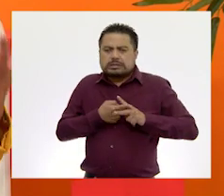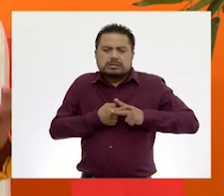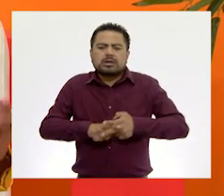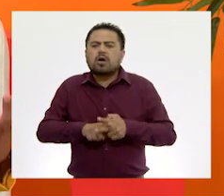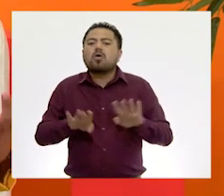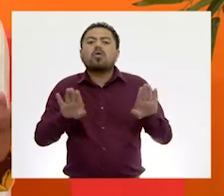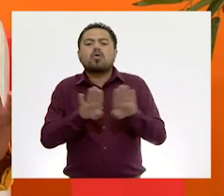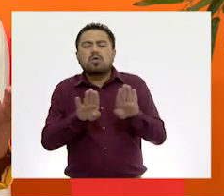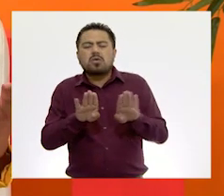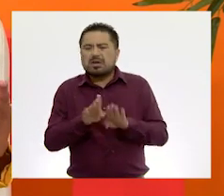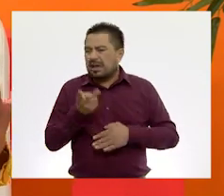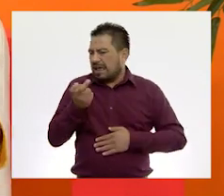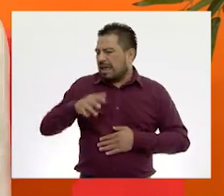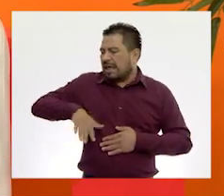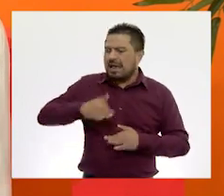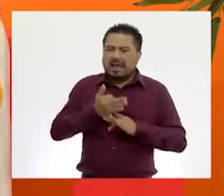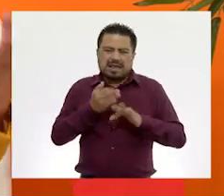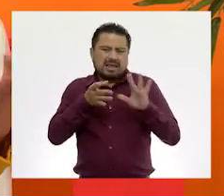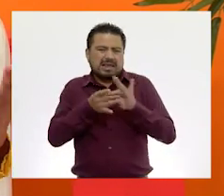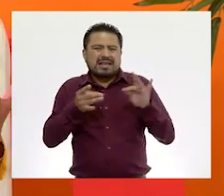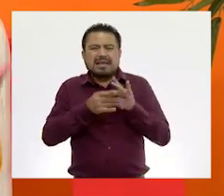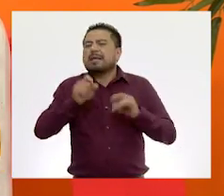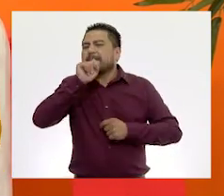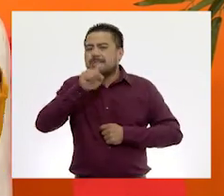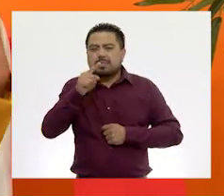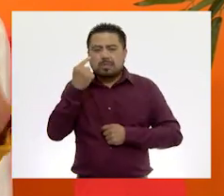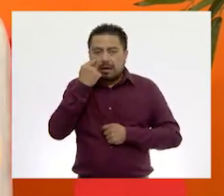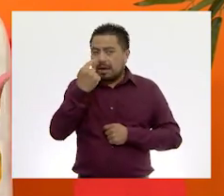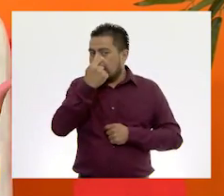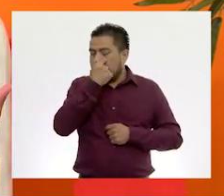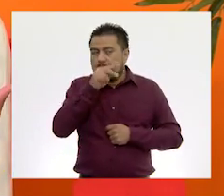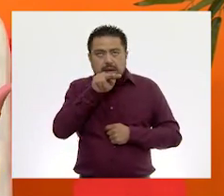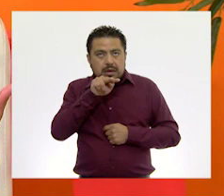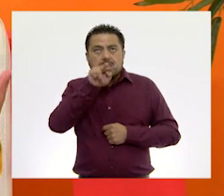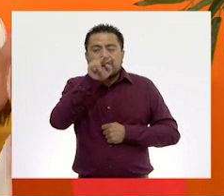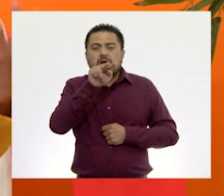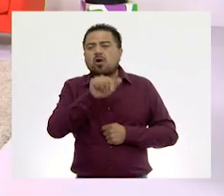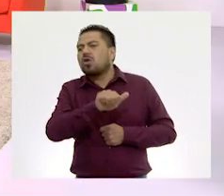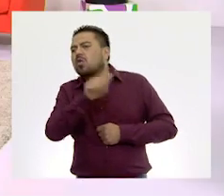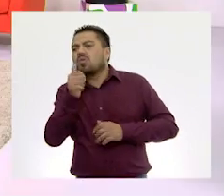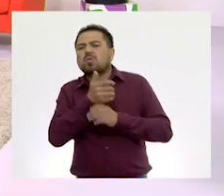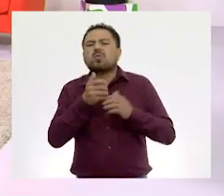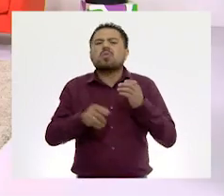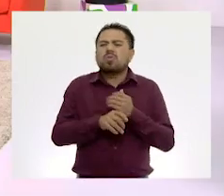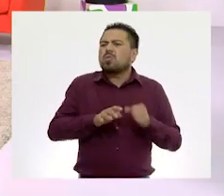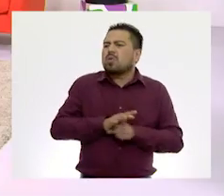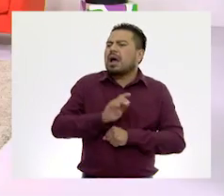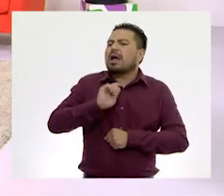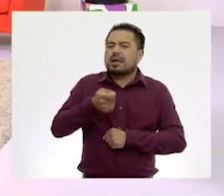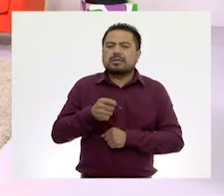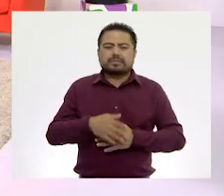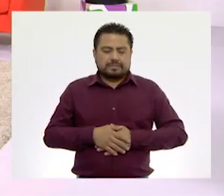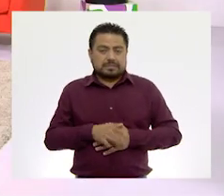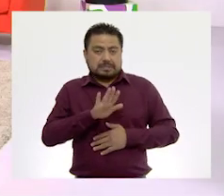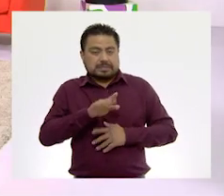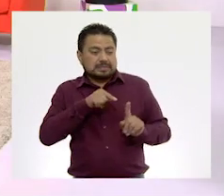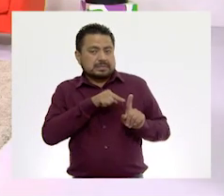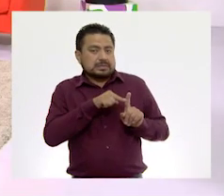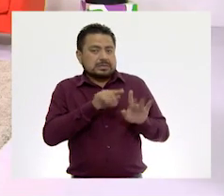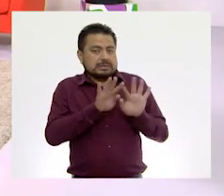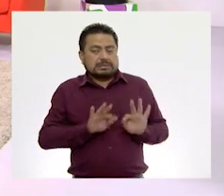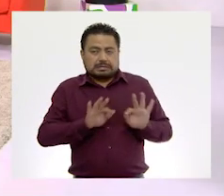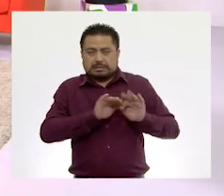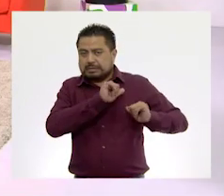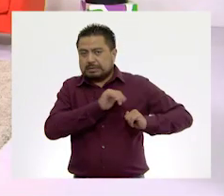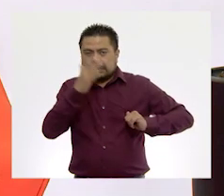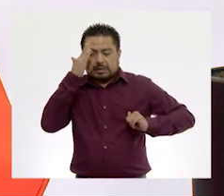Bueno, dices que a partir también de la vista y de que otras personas, expuesto, ¿no? Exacto, sí, están expuestos. que ese es como el punto medular, o